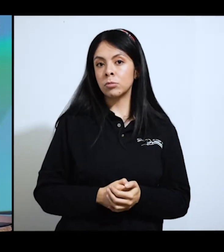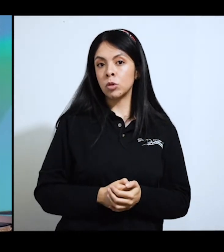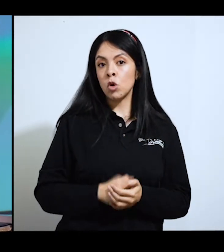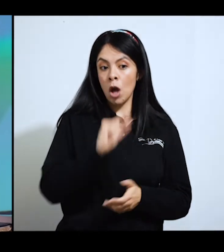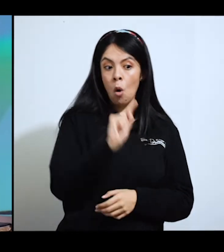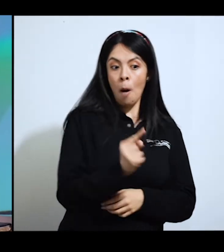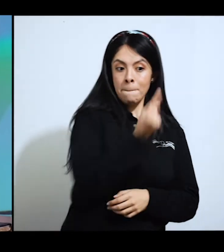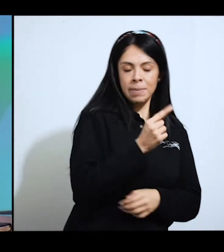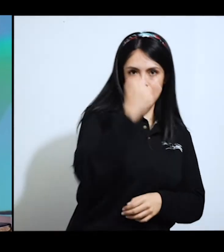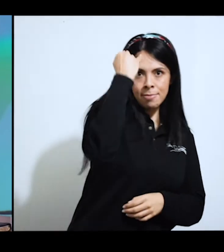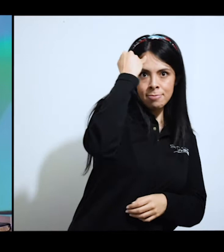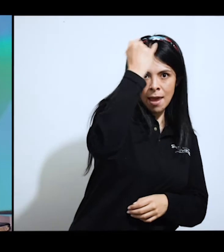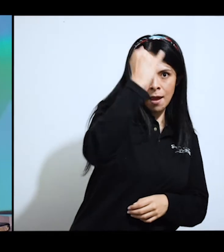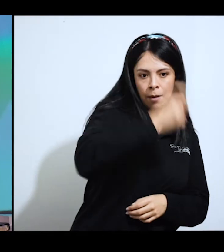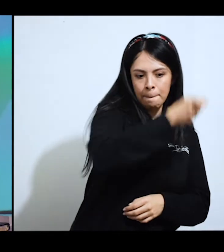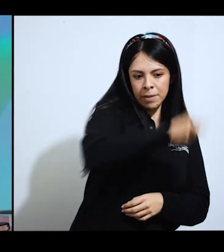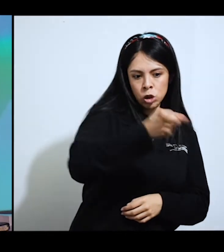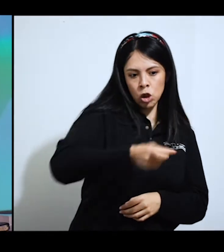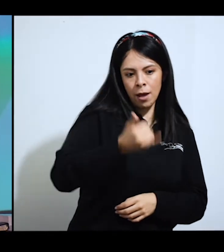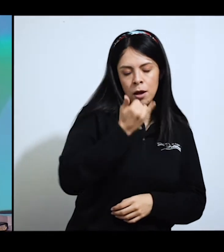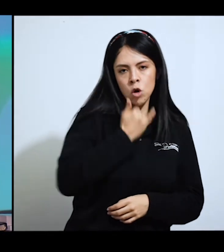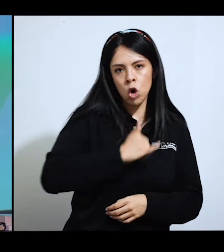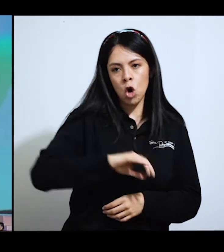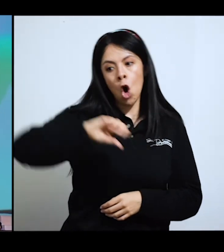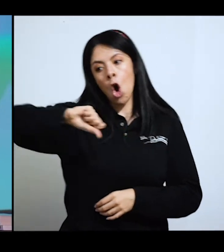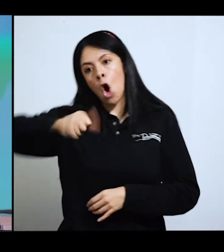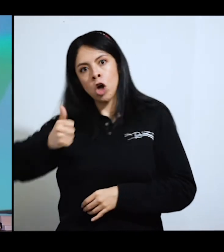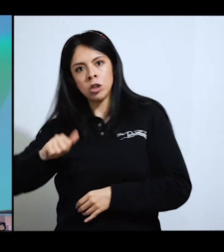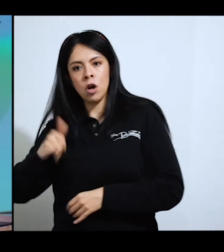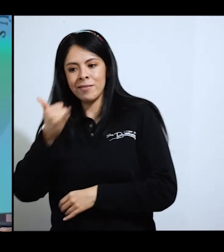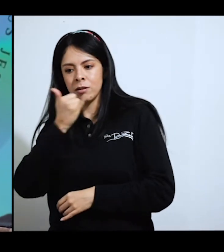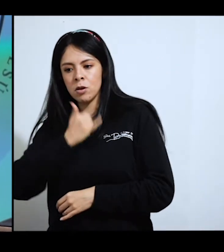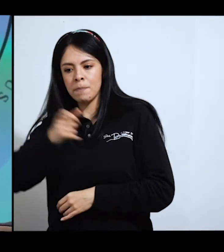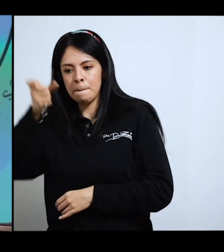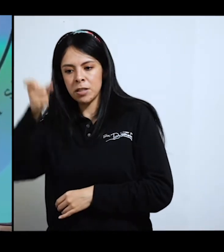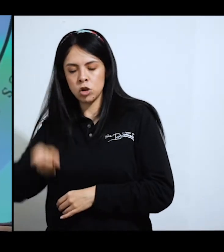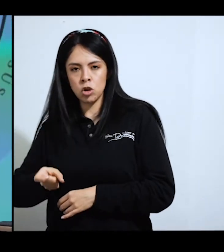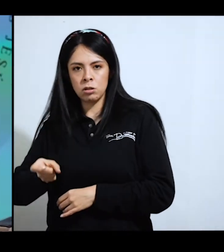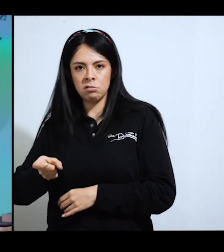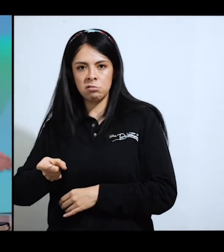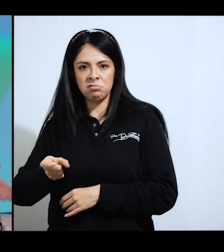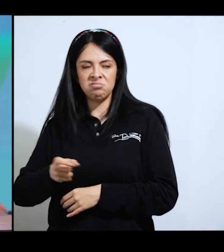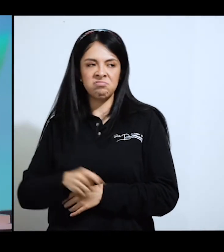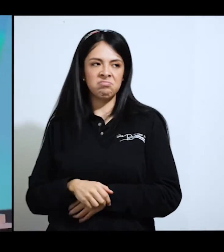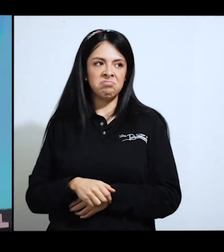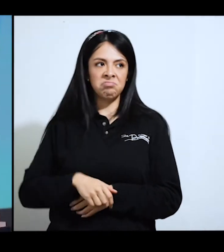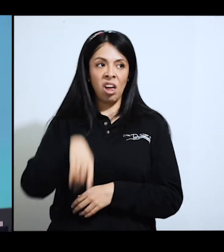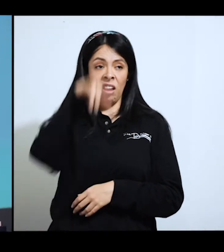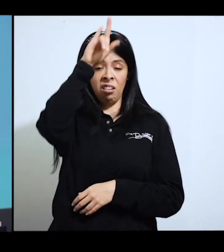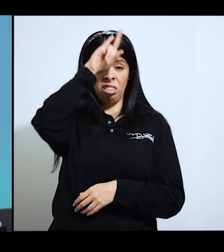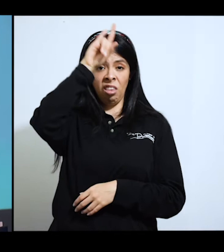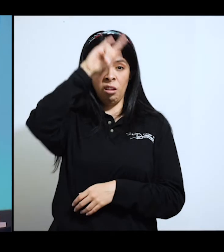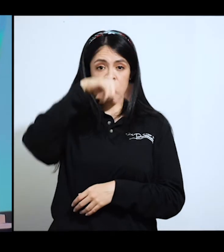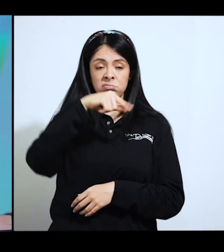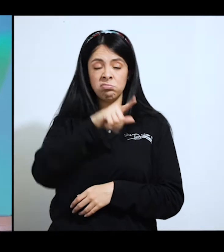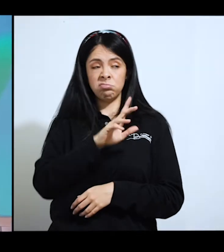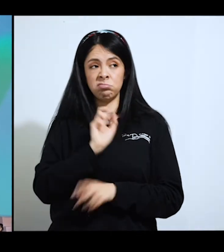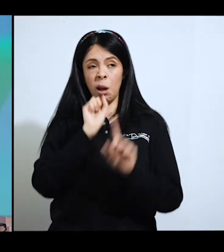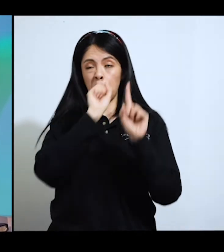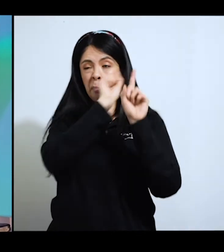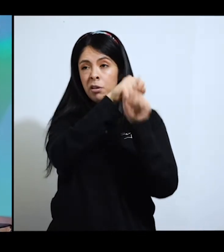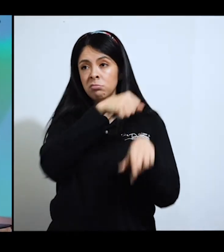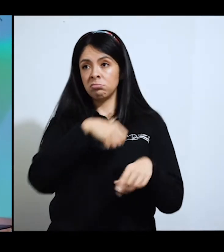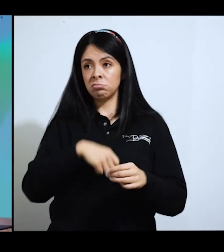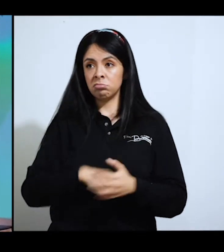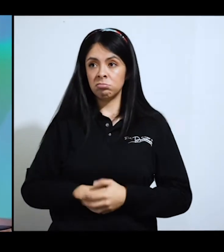trabajador? Entonces, ese es un extremo, los que ven demonios detrás de todo. El otro extremo son los